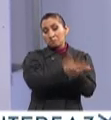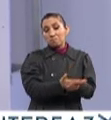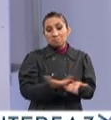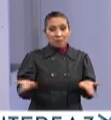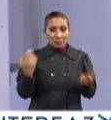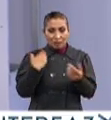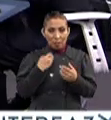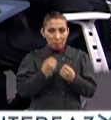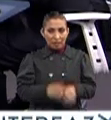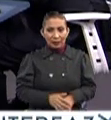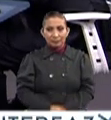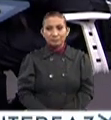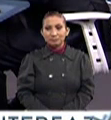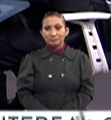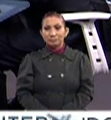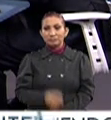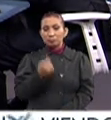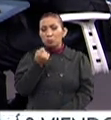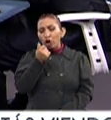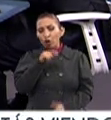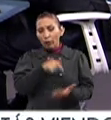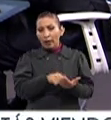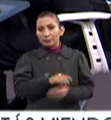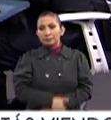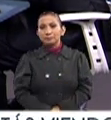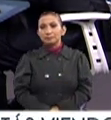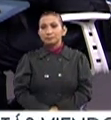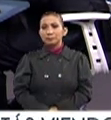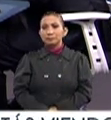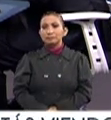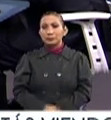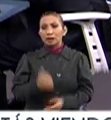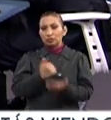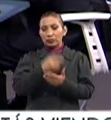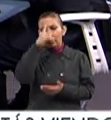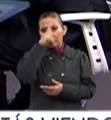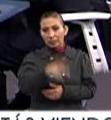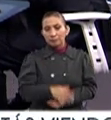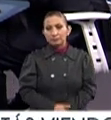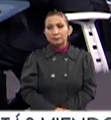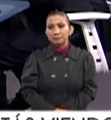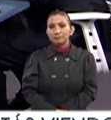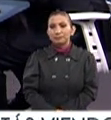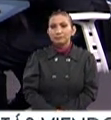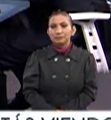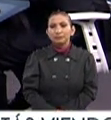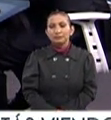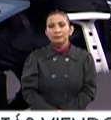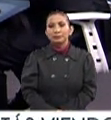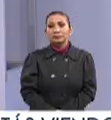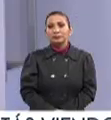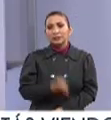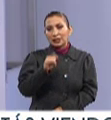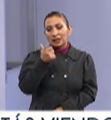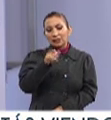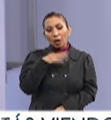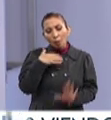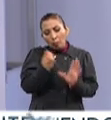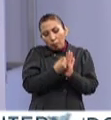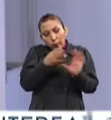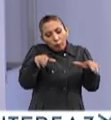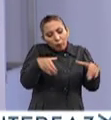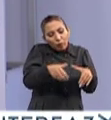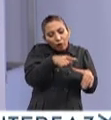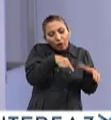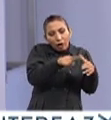nos los perdamos. Claro que sí. Hay pocos lugares como este en la Ciudad de México, al menos, ¿no? Así es. Digo, de esta forma tan íntima